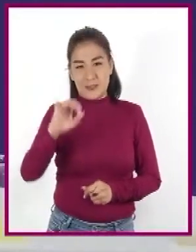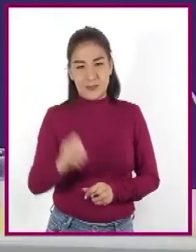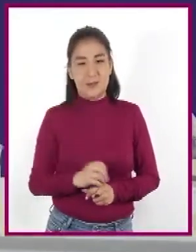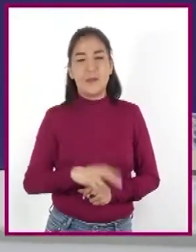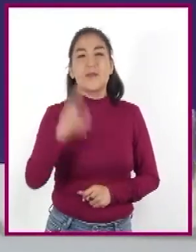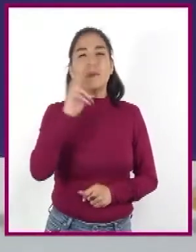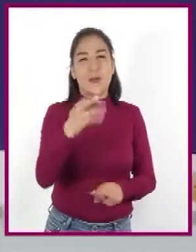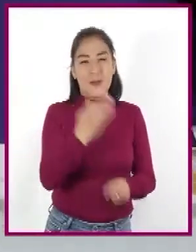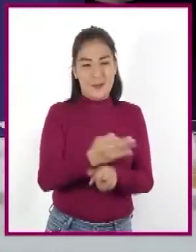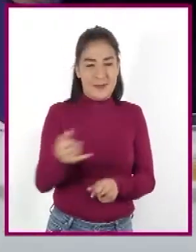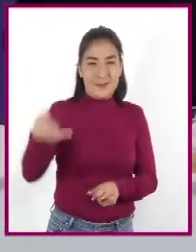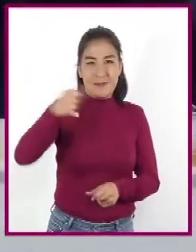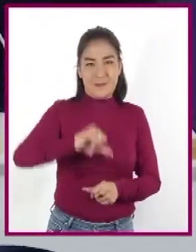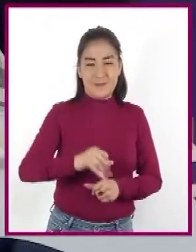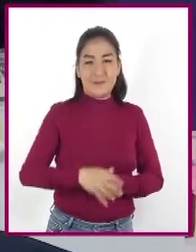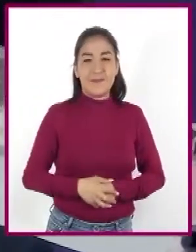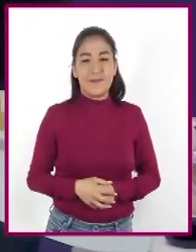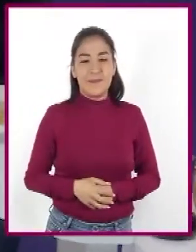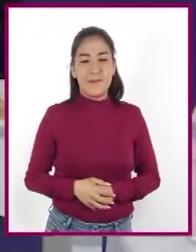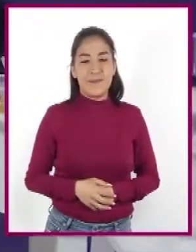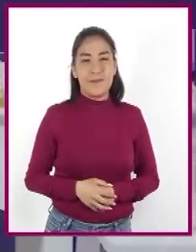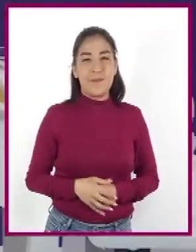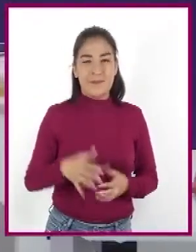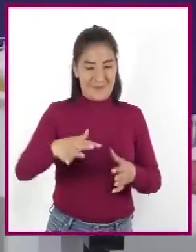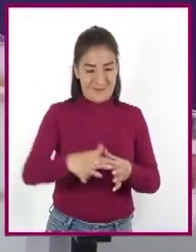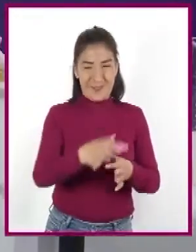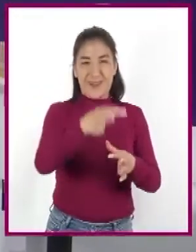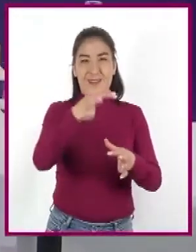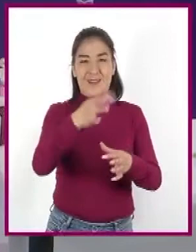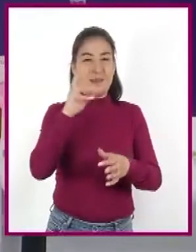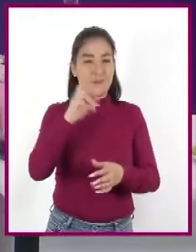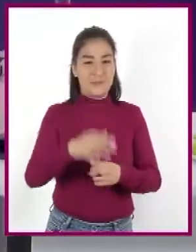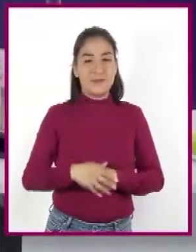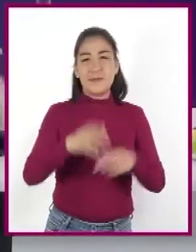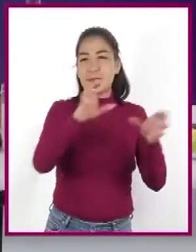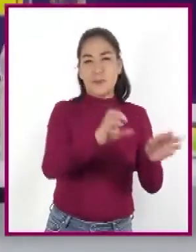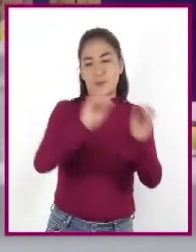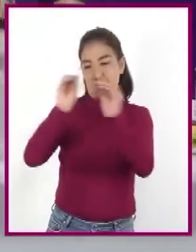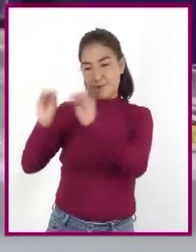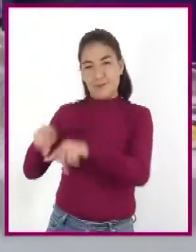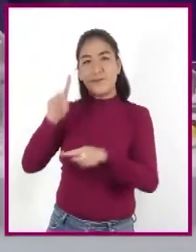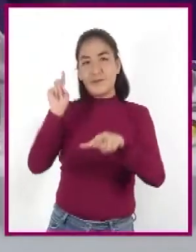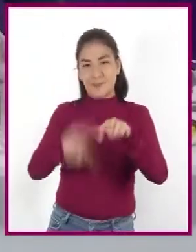aquí un matraz. Voy a quitar estos dos de aquí.